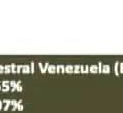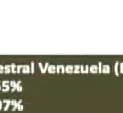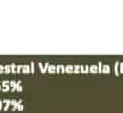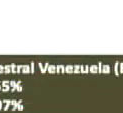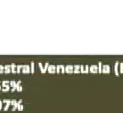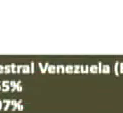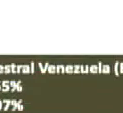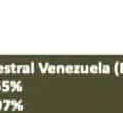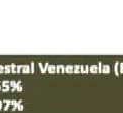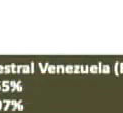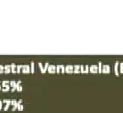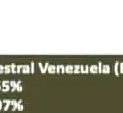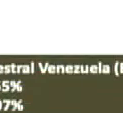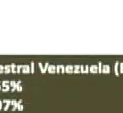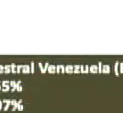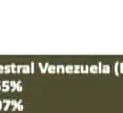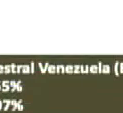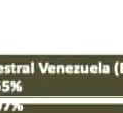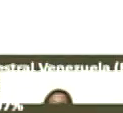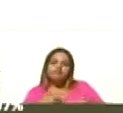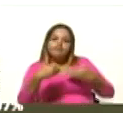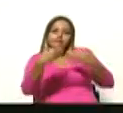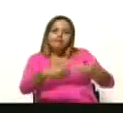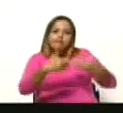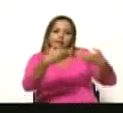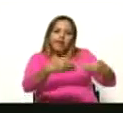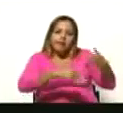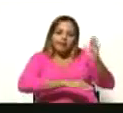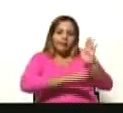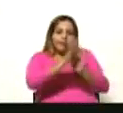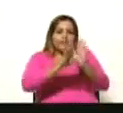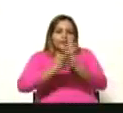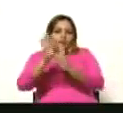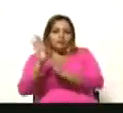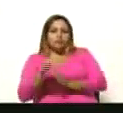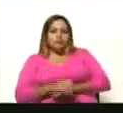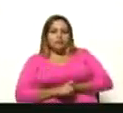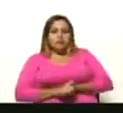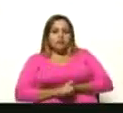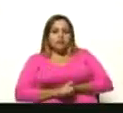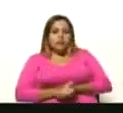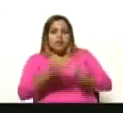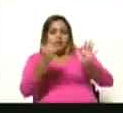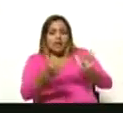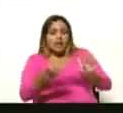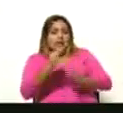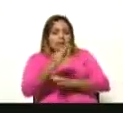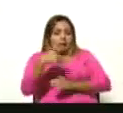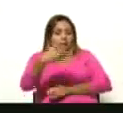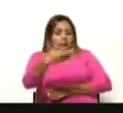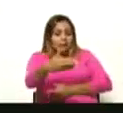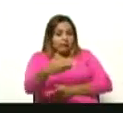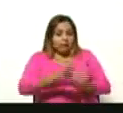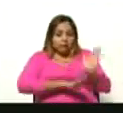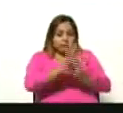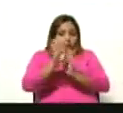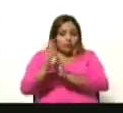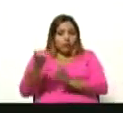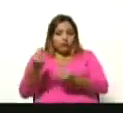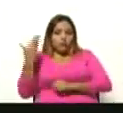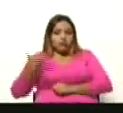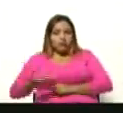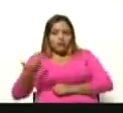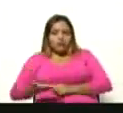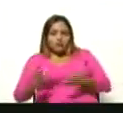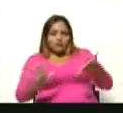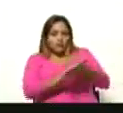sería 6 meses consecutivos de trimestres de crecimiento, 6 trimestres consecutivos de crecimiento, corrijo. Muy importante, sobre